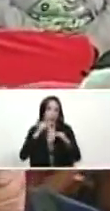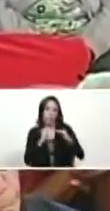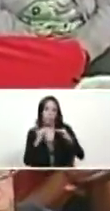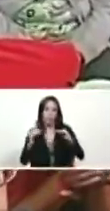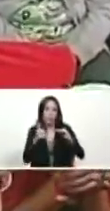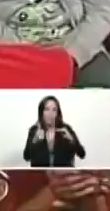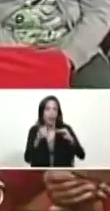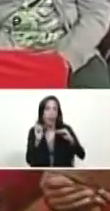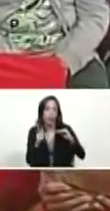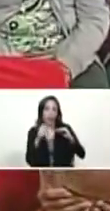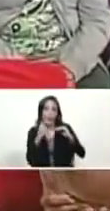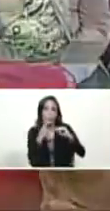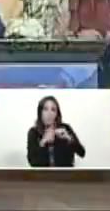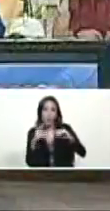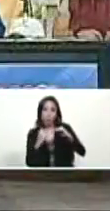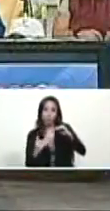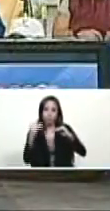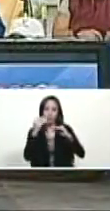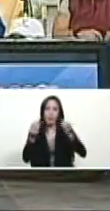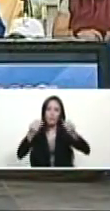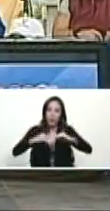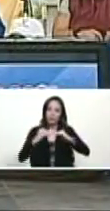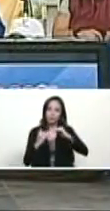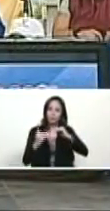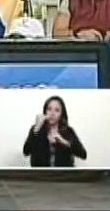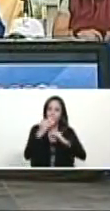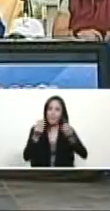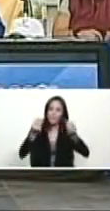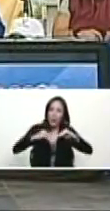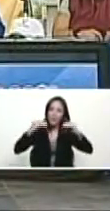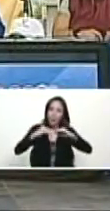Está bien, pero no es suficiente.